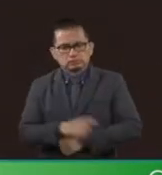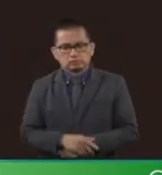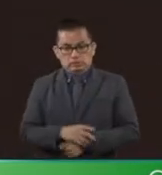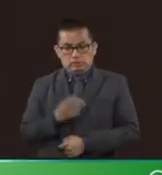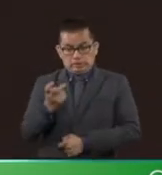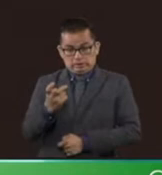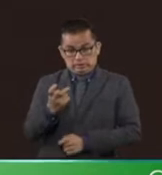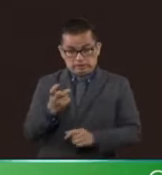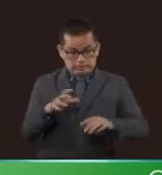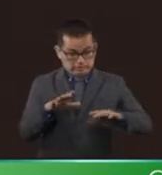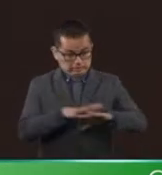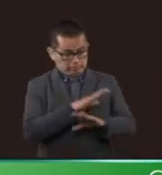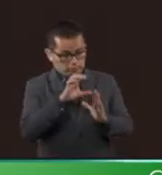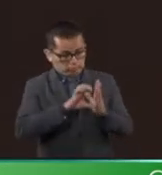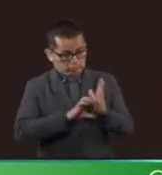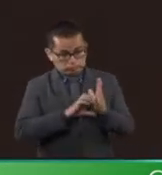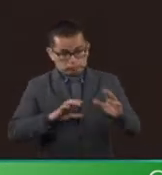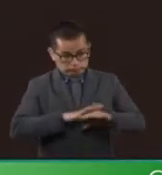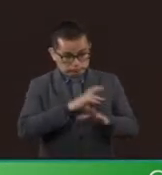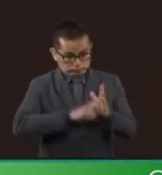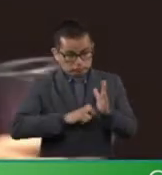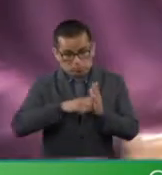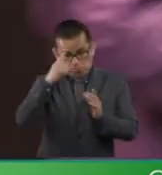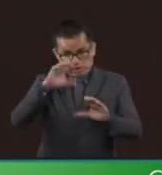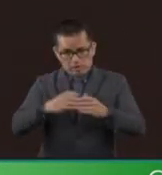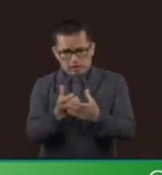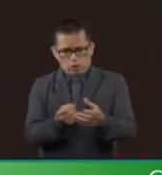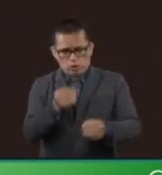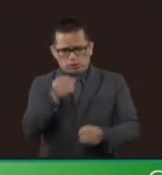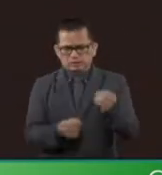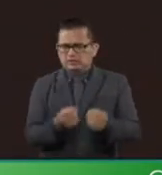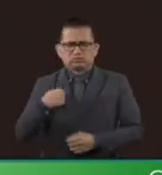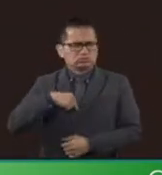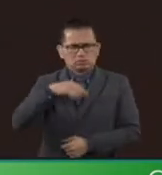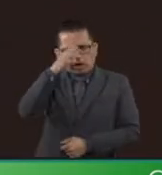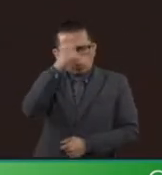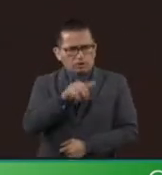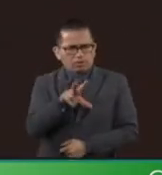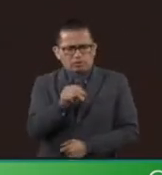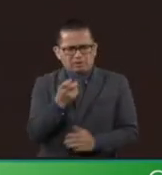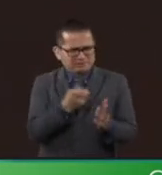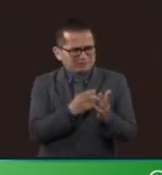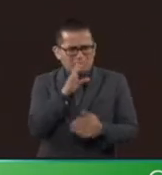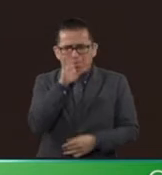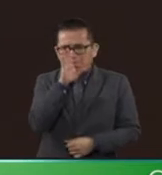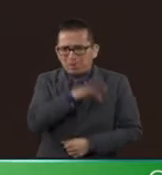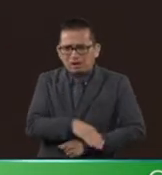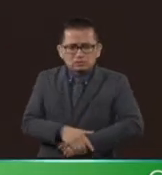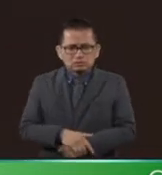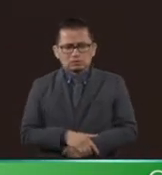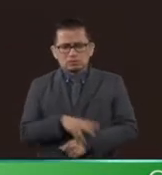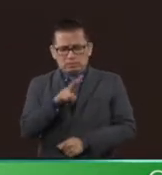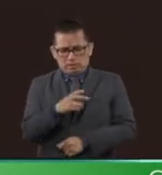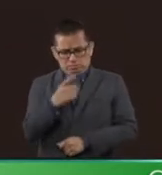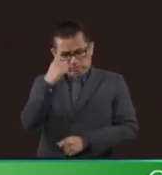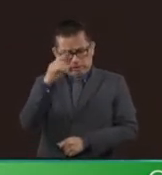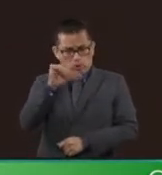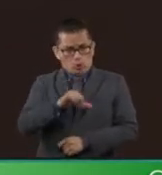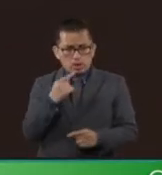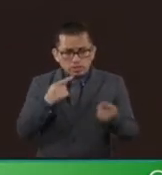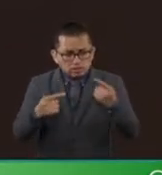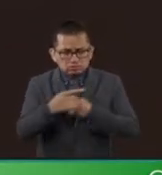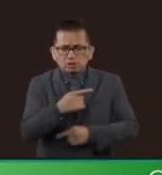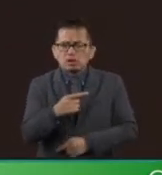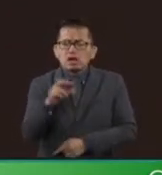Desde la bancada naranja no dejaremos de señalar el desaseo y la premura de esta discusión que nos